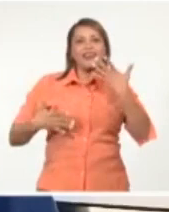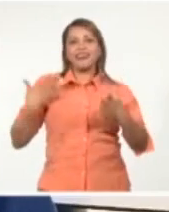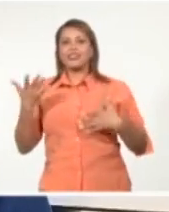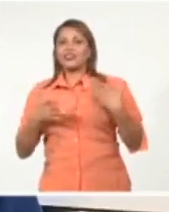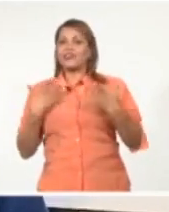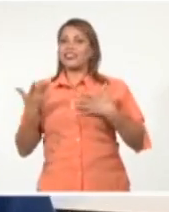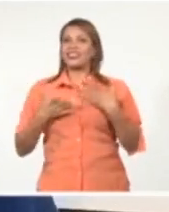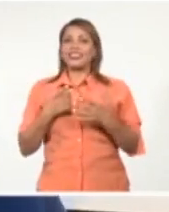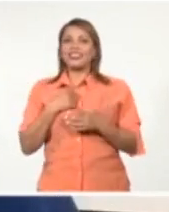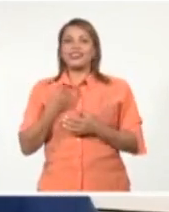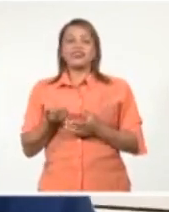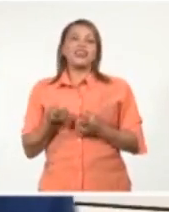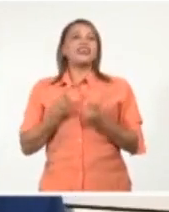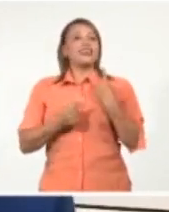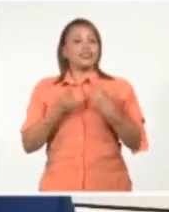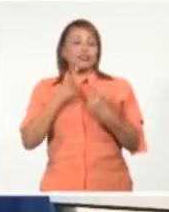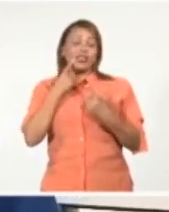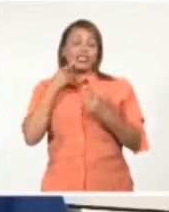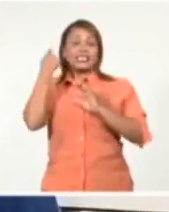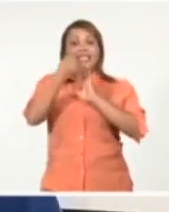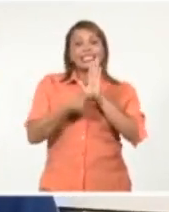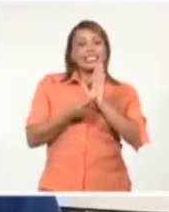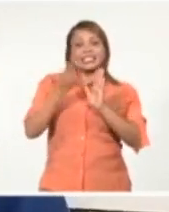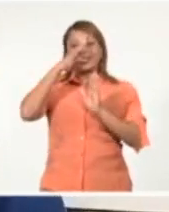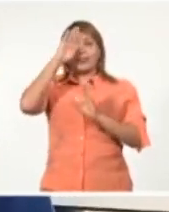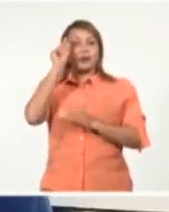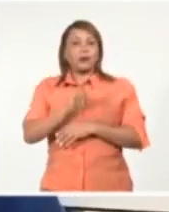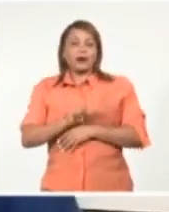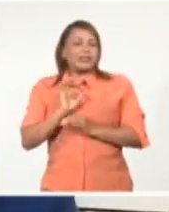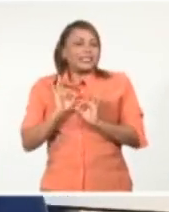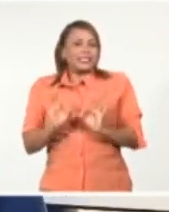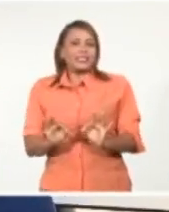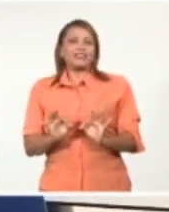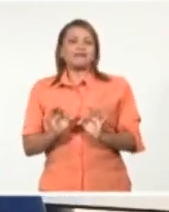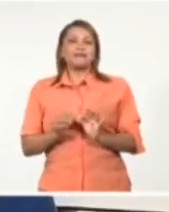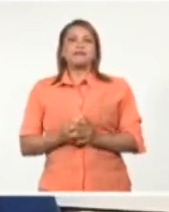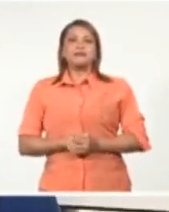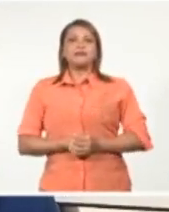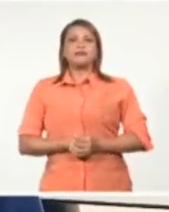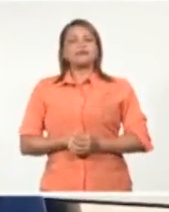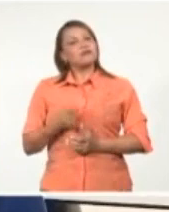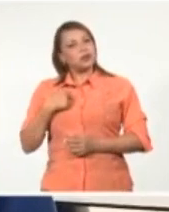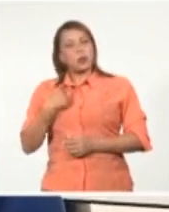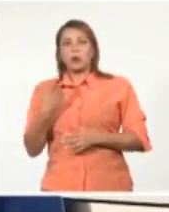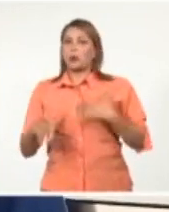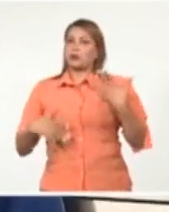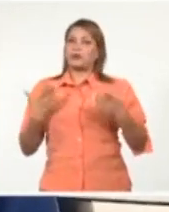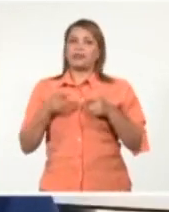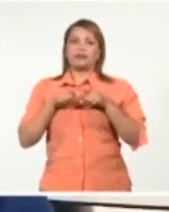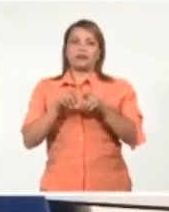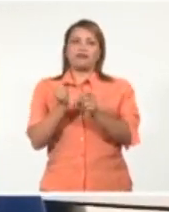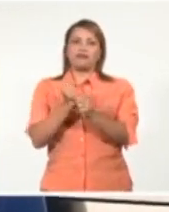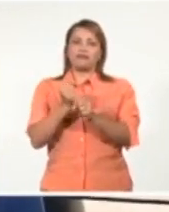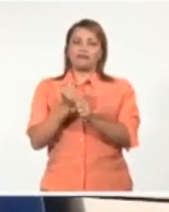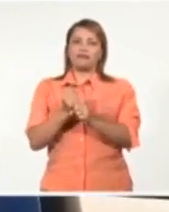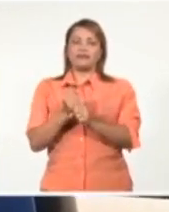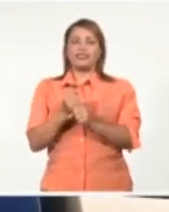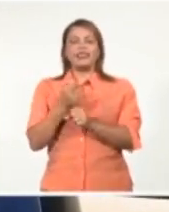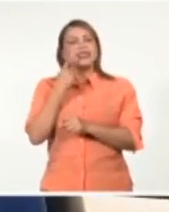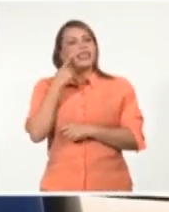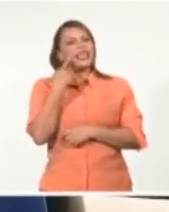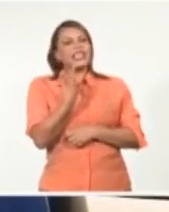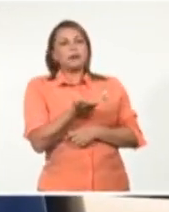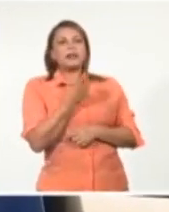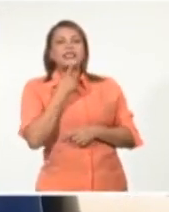la salsa es uno de los países más más alegres de la zona de allá y muy contento de estar con usted qué te ha parecido